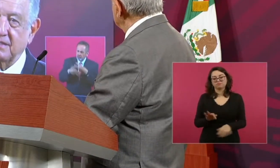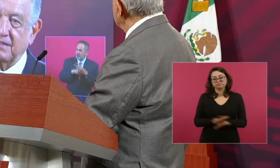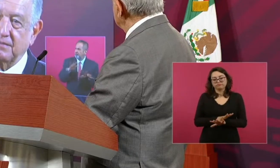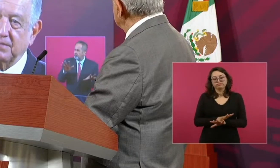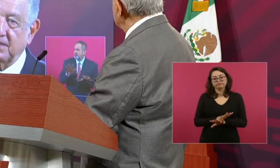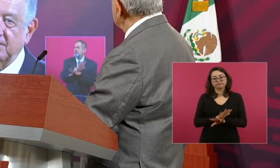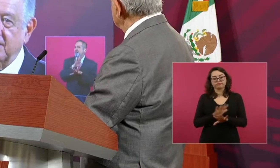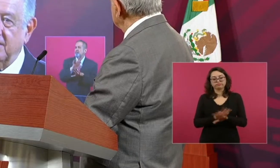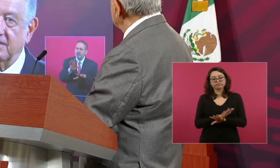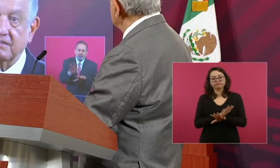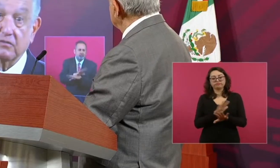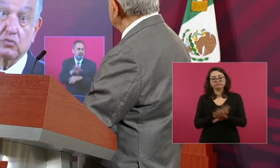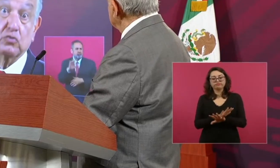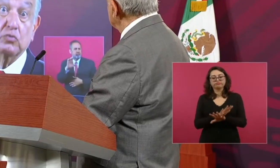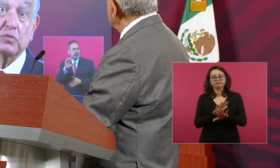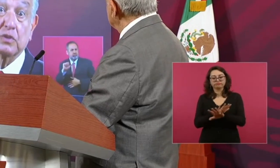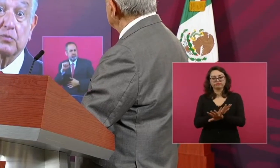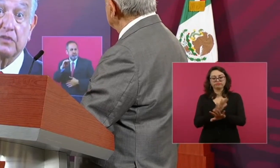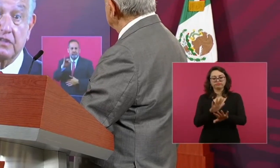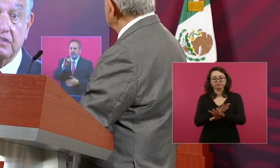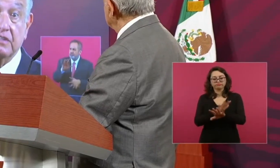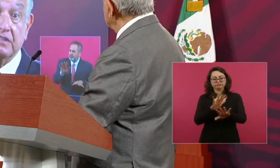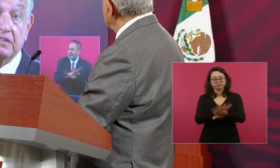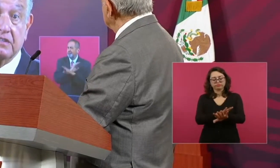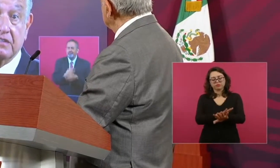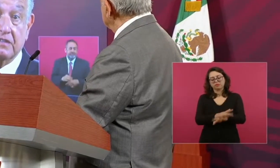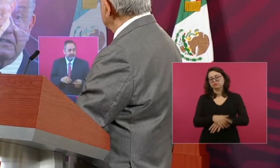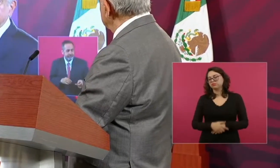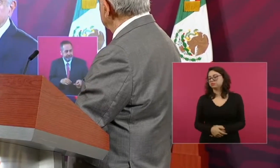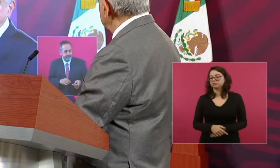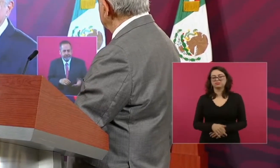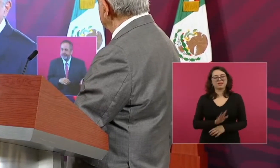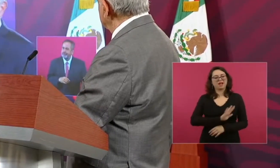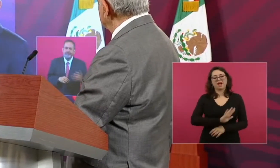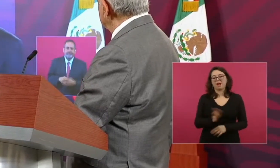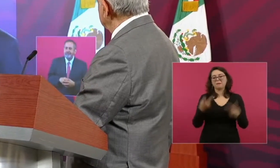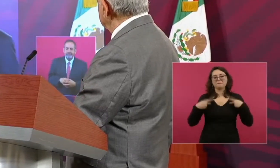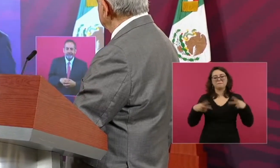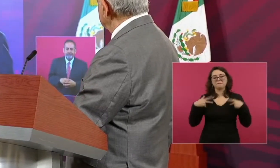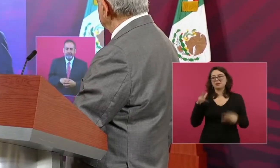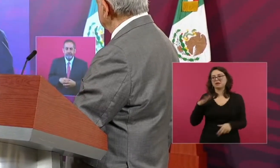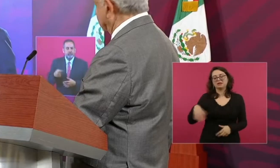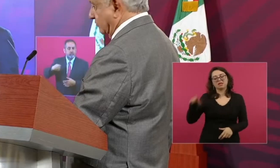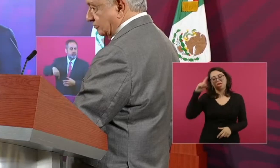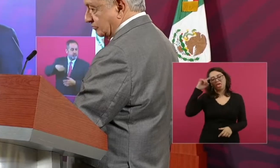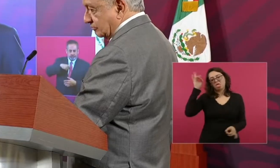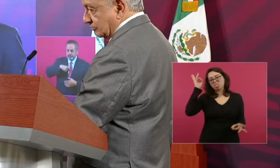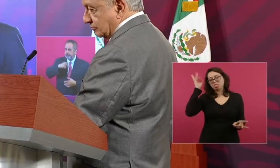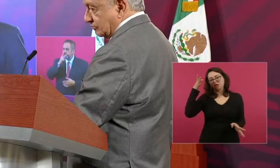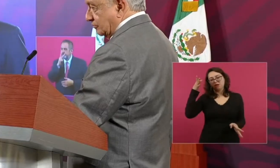Una palabra que nosotros tuvimos que ponerle cambio verdadero,